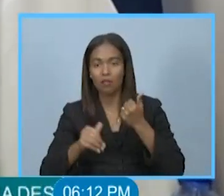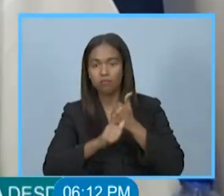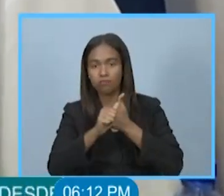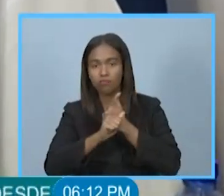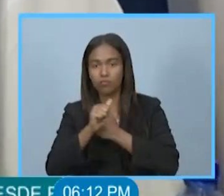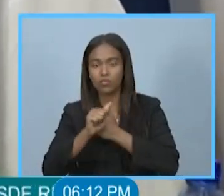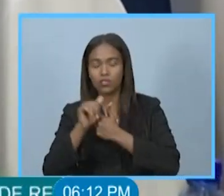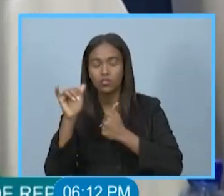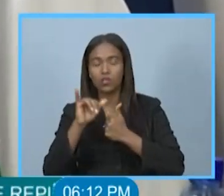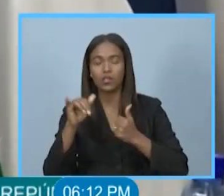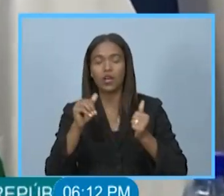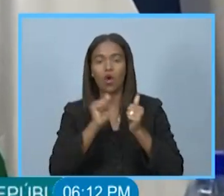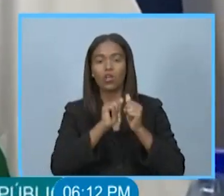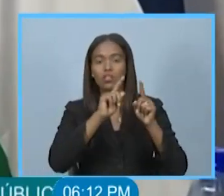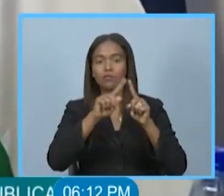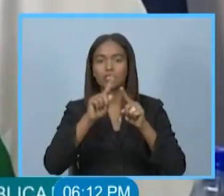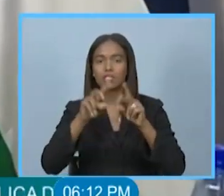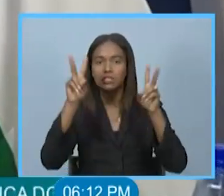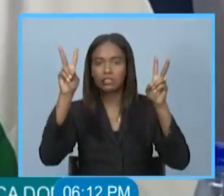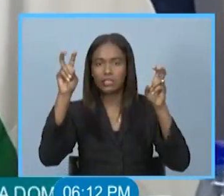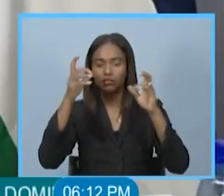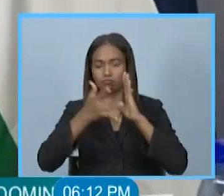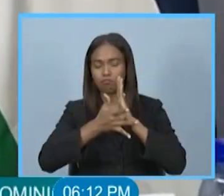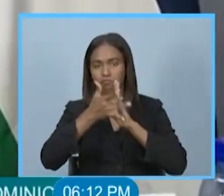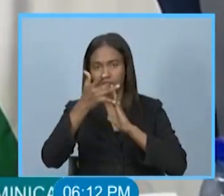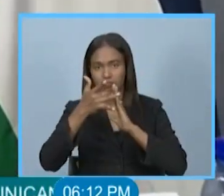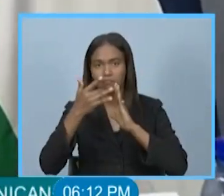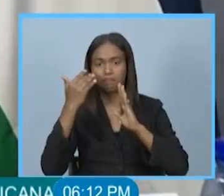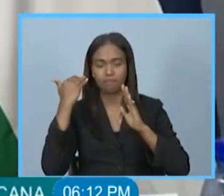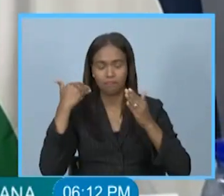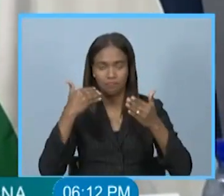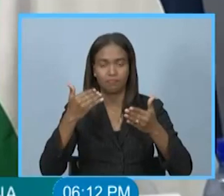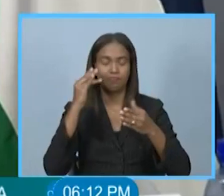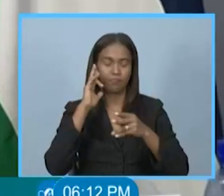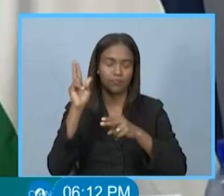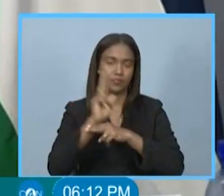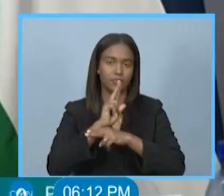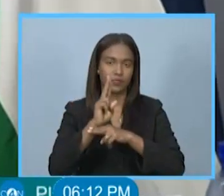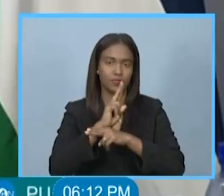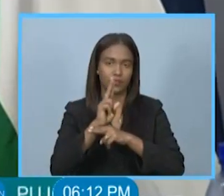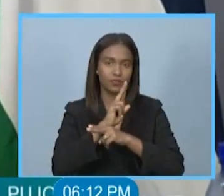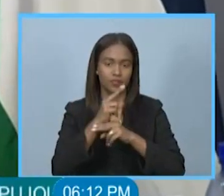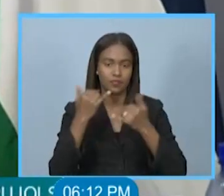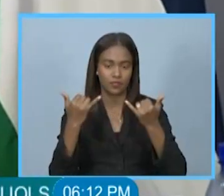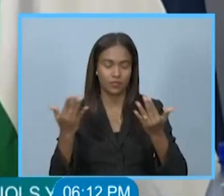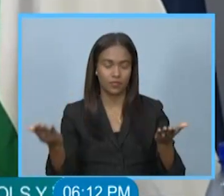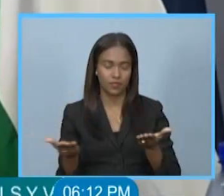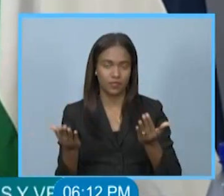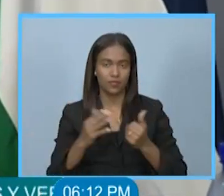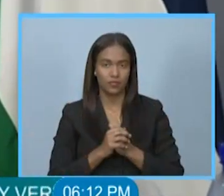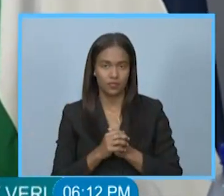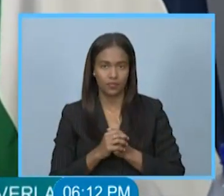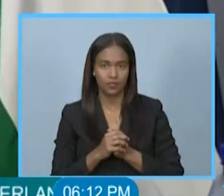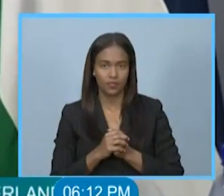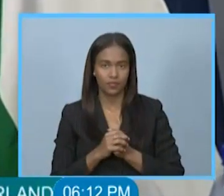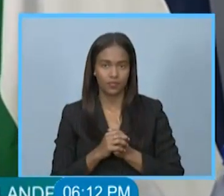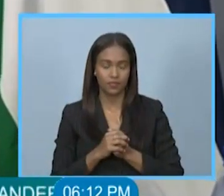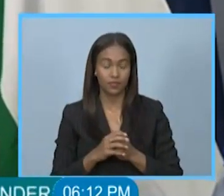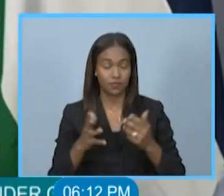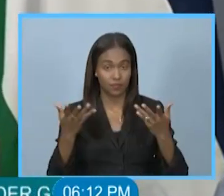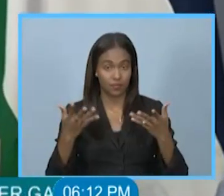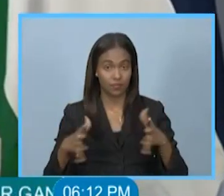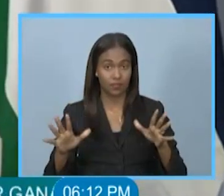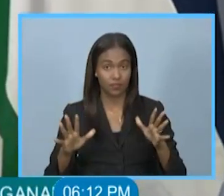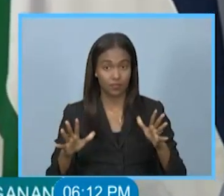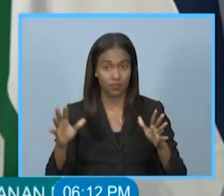y de los distintos aspectos tecnológicos que se están utilizando en esta materia ya